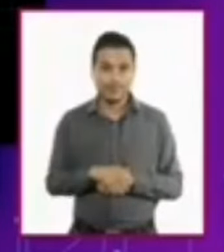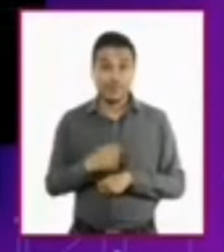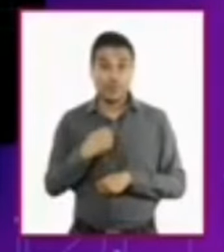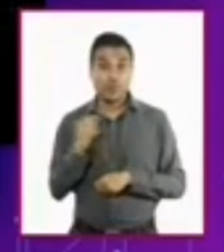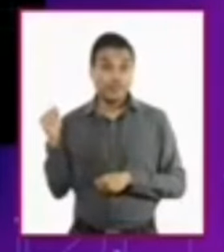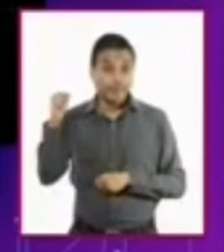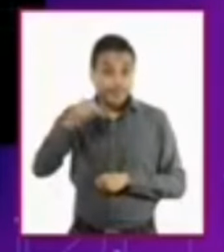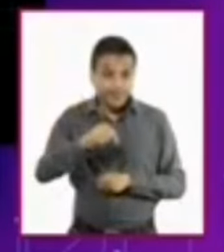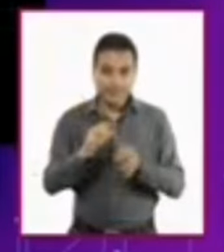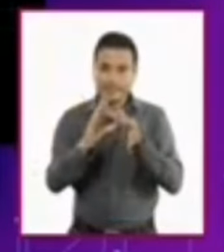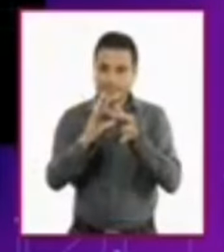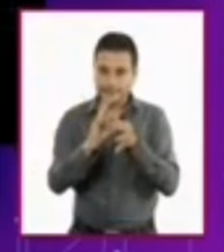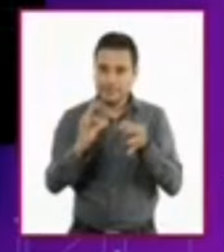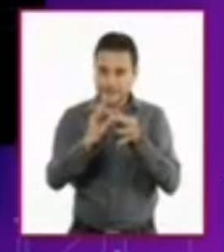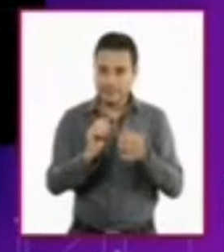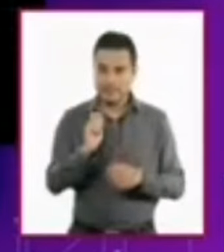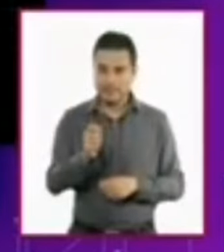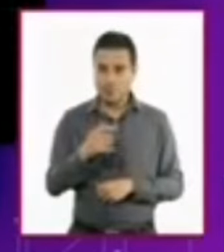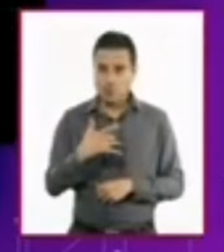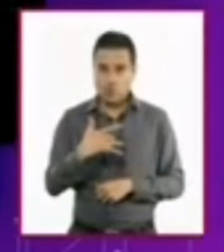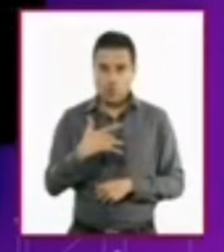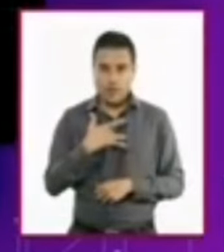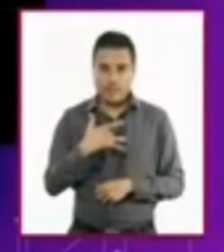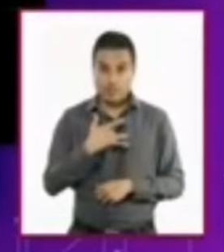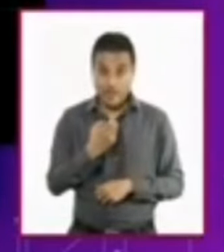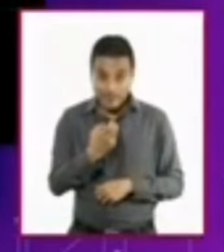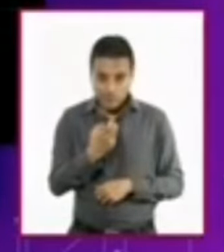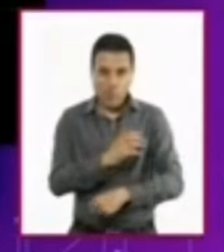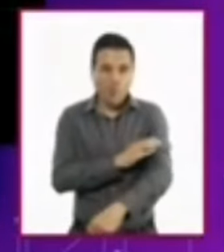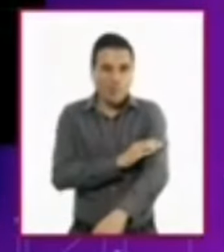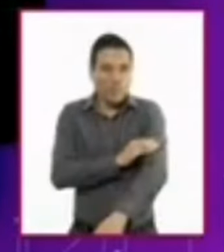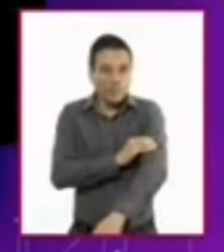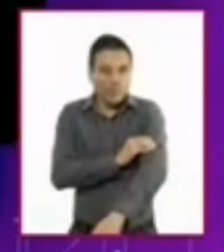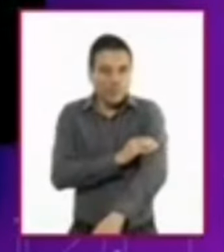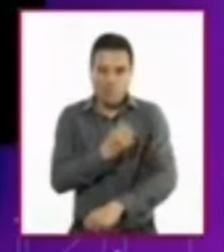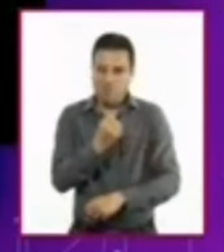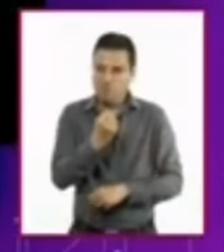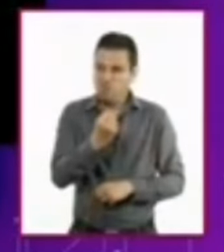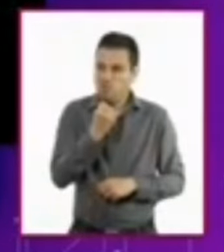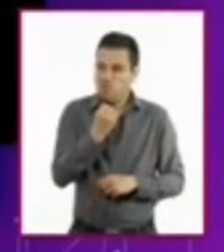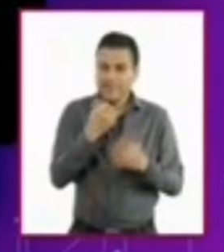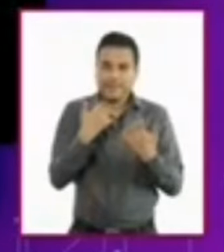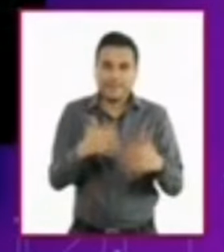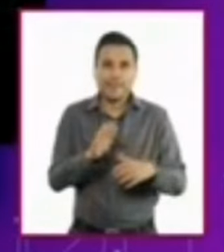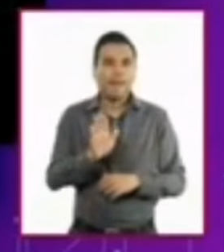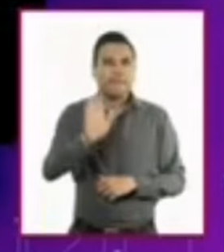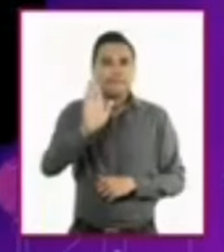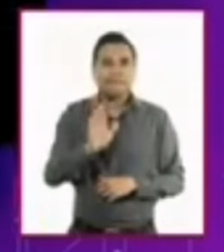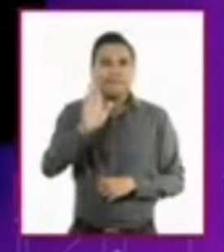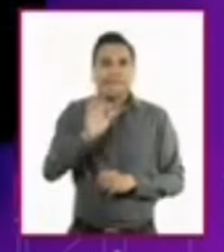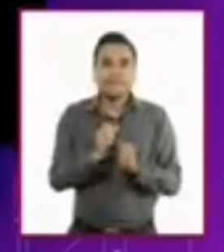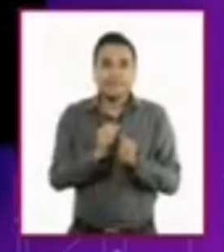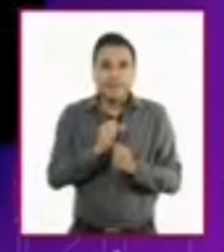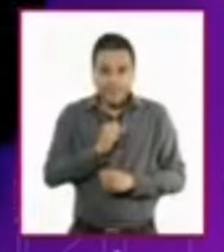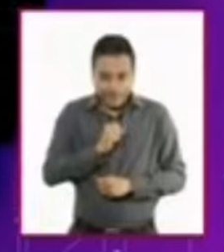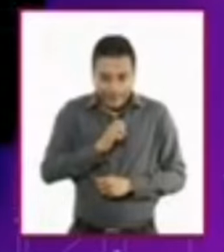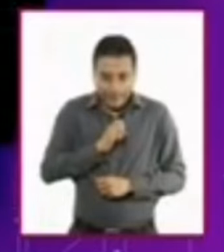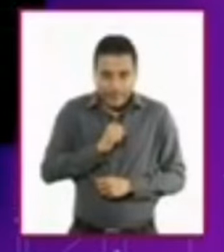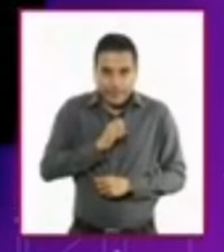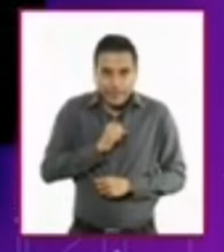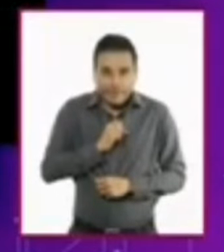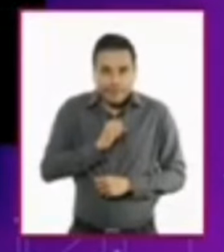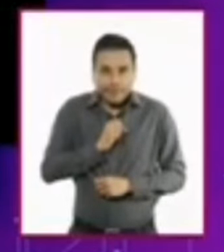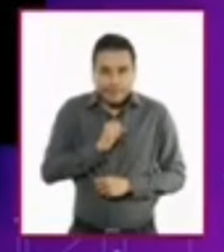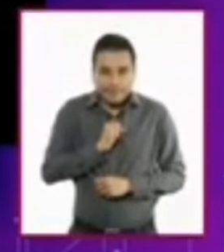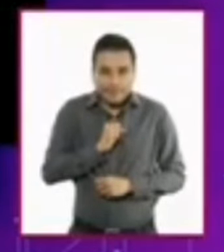para explicar el corazón, el músculo más fuerte del cuerpo humano, pues funciona como una bomba, manteniendo el tejido sanguíneo en